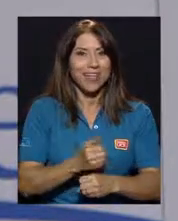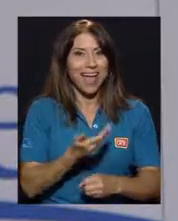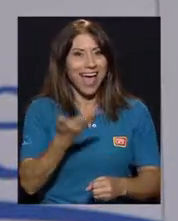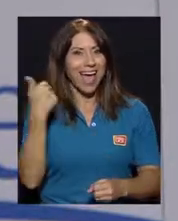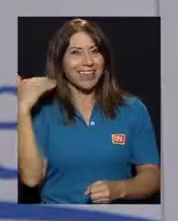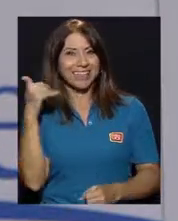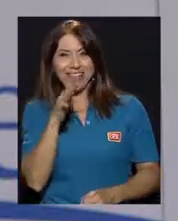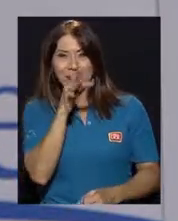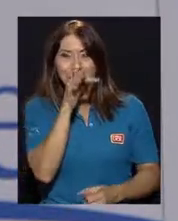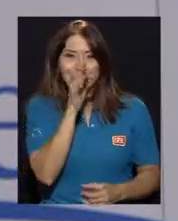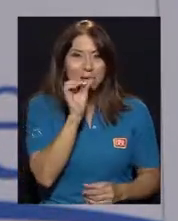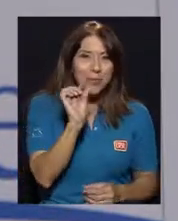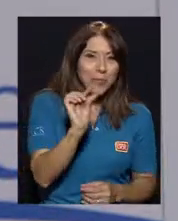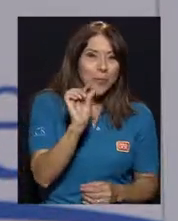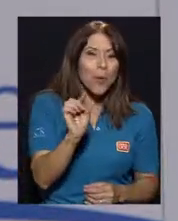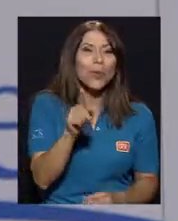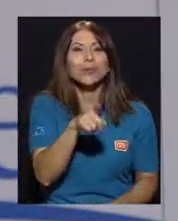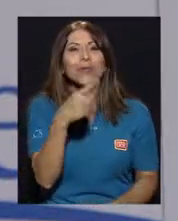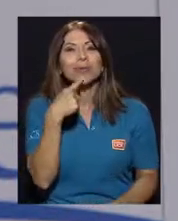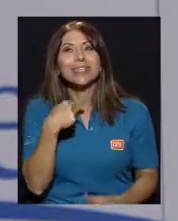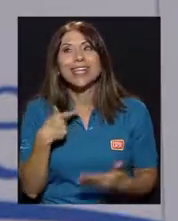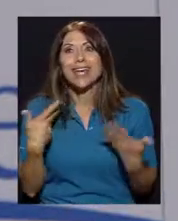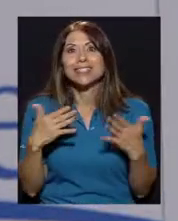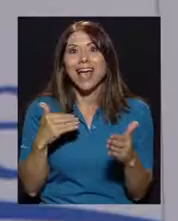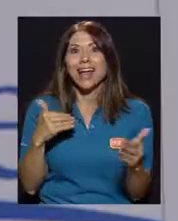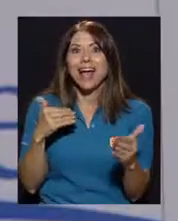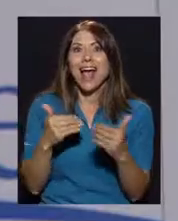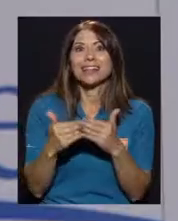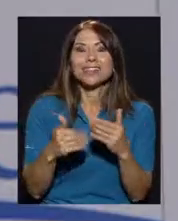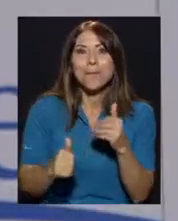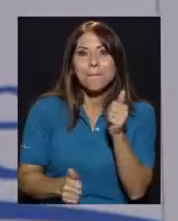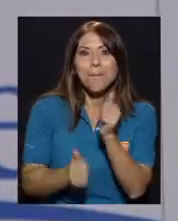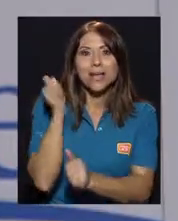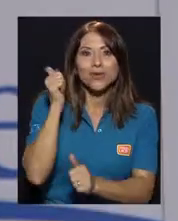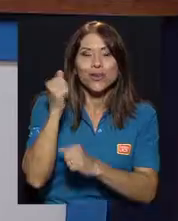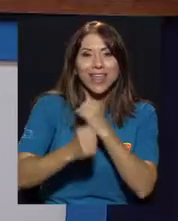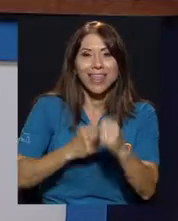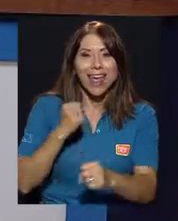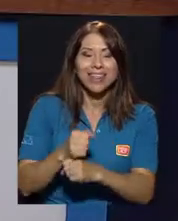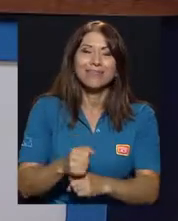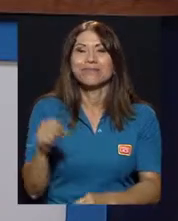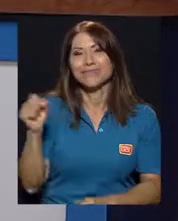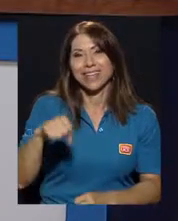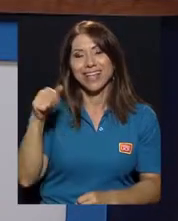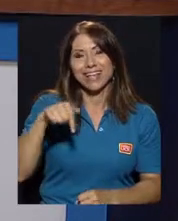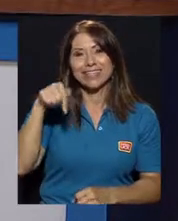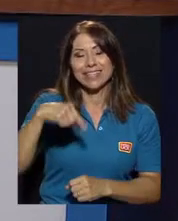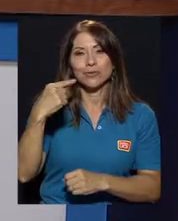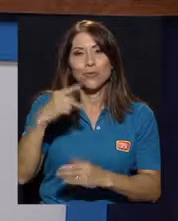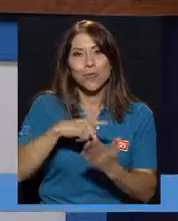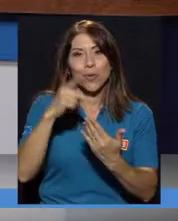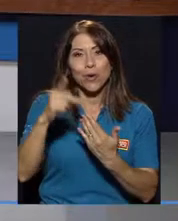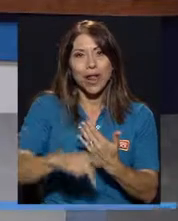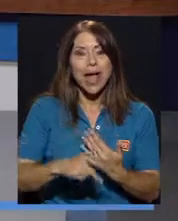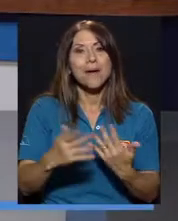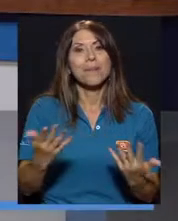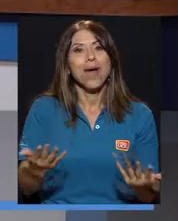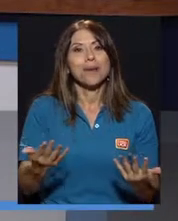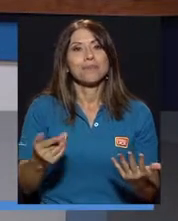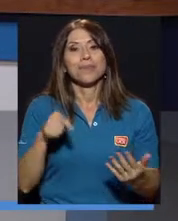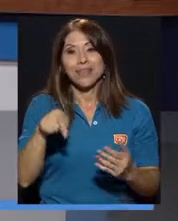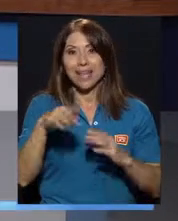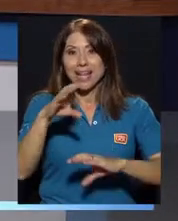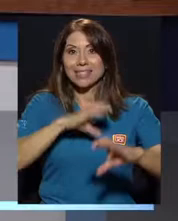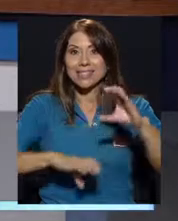estábamos bromeando un poco y nos decías ya complica si la mayoría de edad y efectivamente es un programa que la